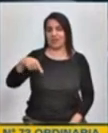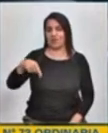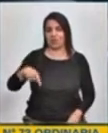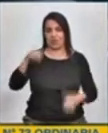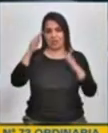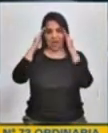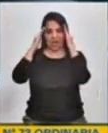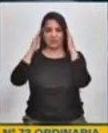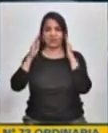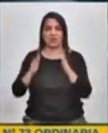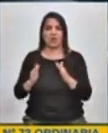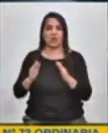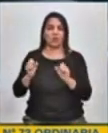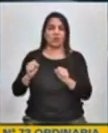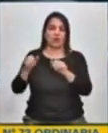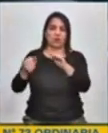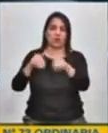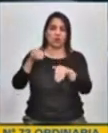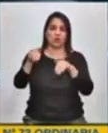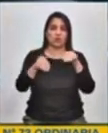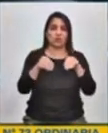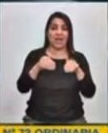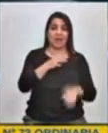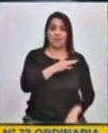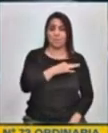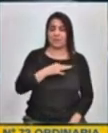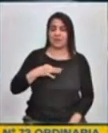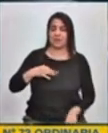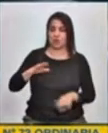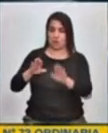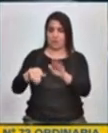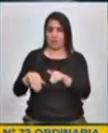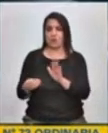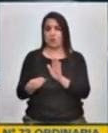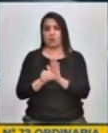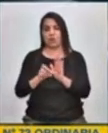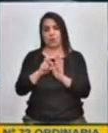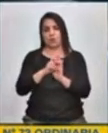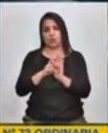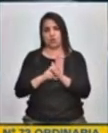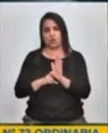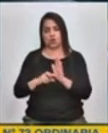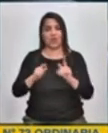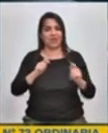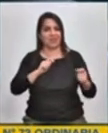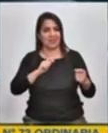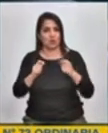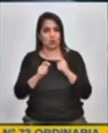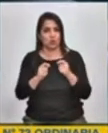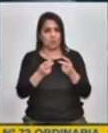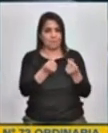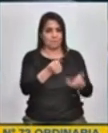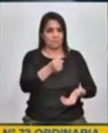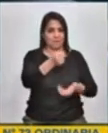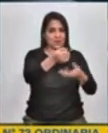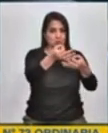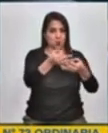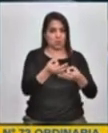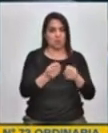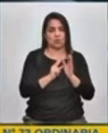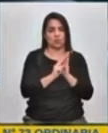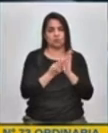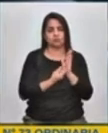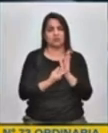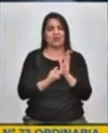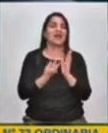esto, podamos convocar al Ejecutivo, tal como quedó consignado en el protocolo, ahora con la discusión del presupuesto, y podamos hacer una reforma integral a